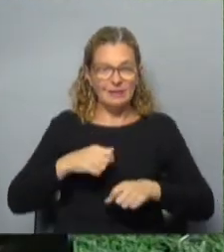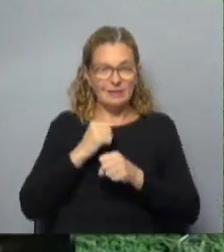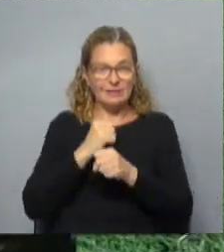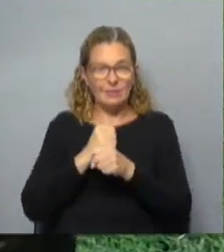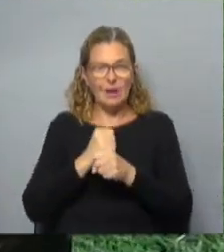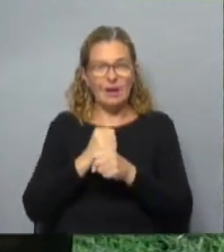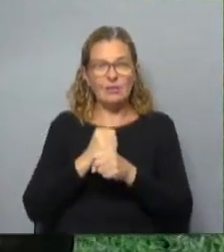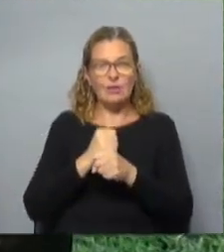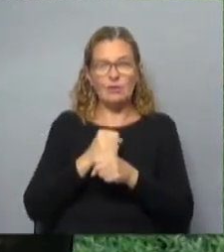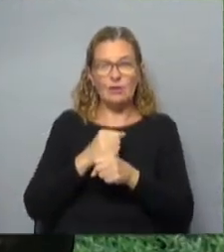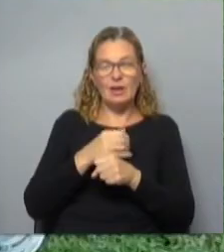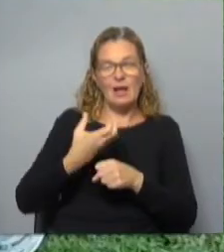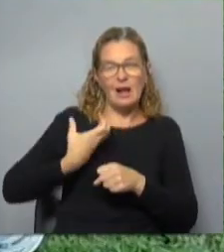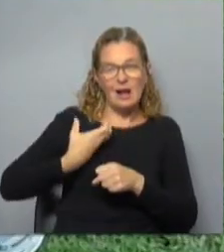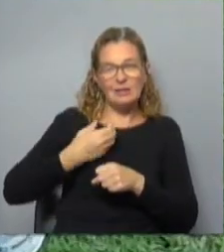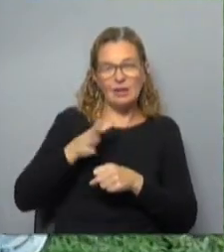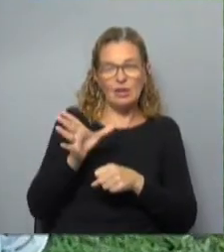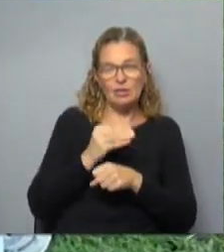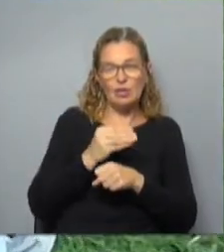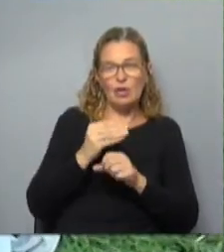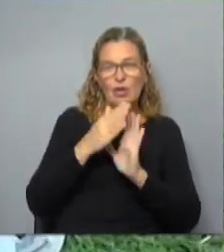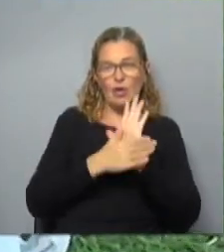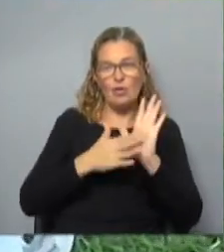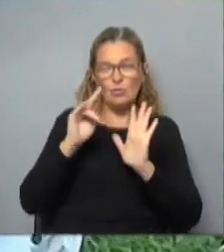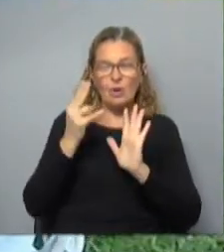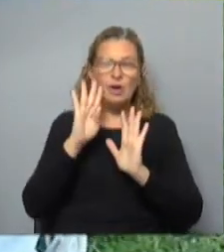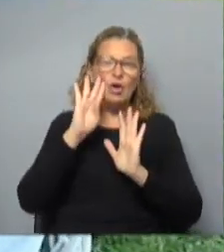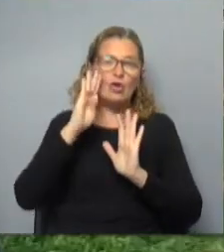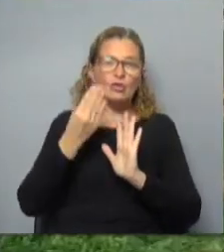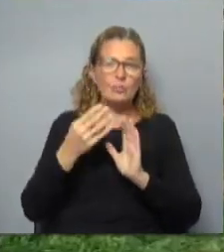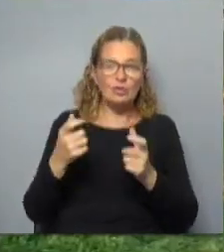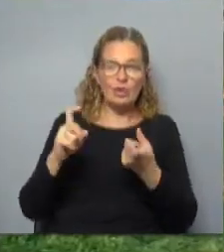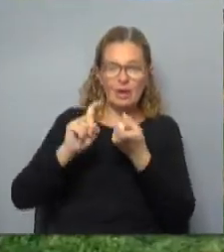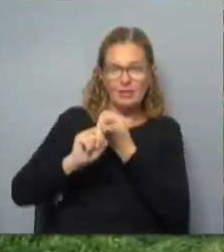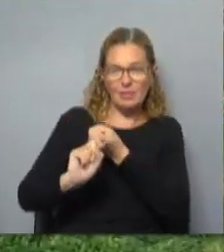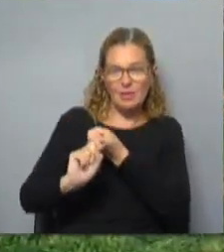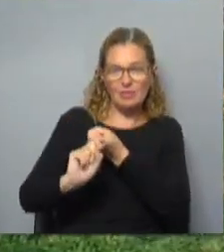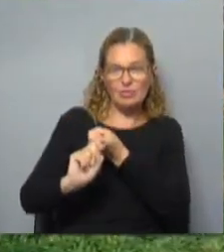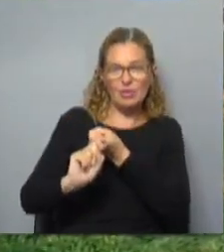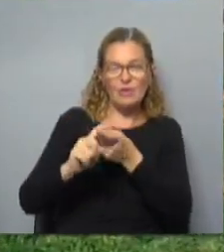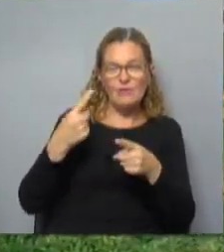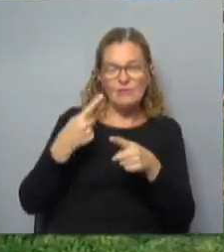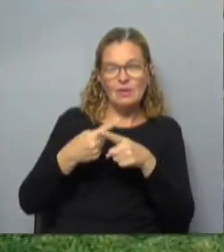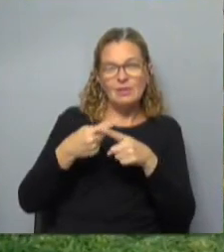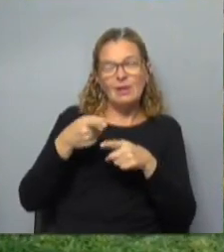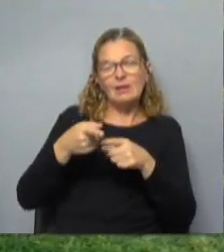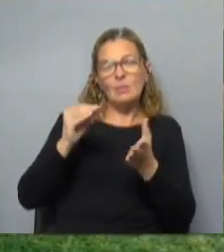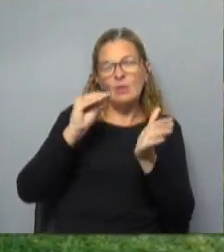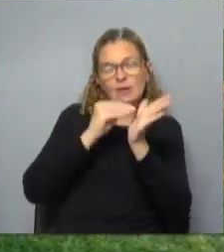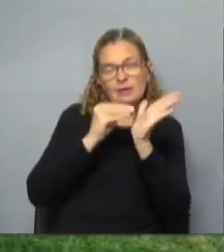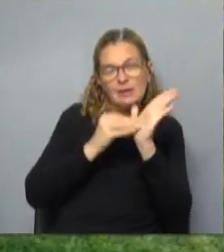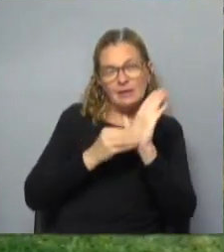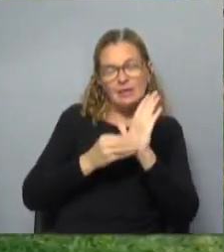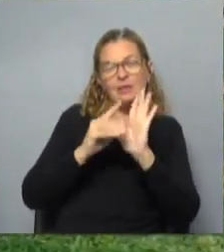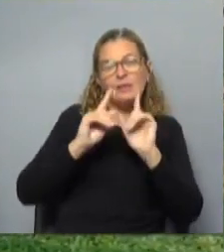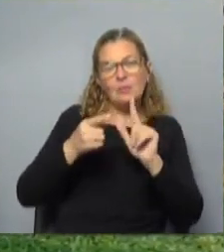alcaldías de todo el país pueden celebrar casamientos o reconocimientos de uniones civiles y realizar inscripciones de registros